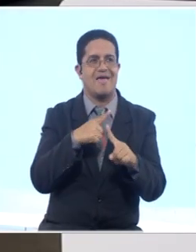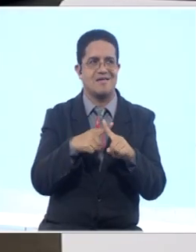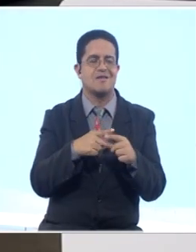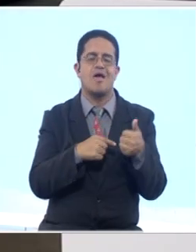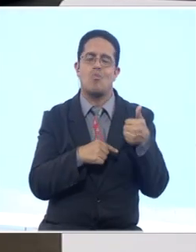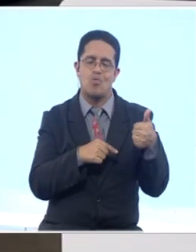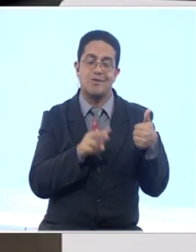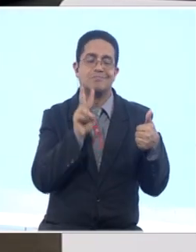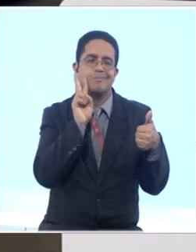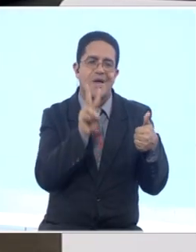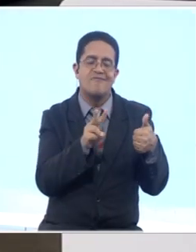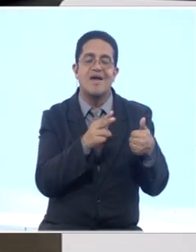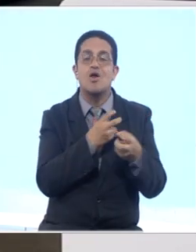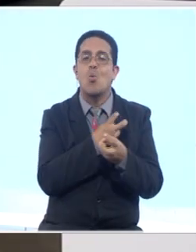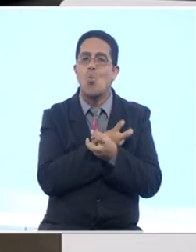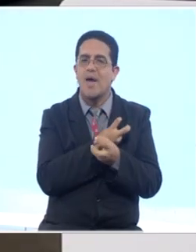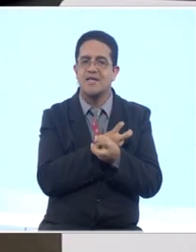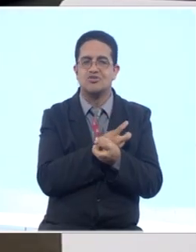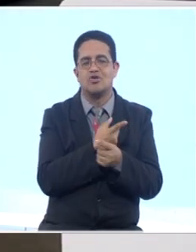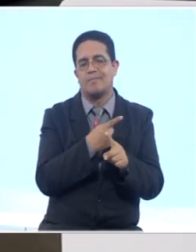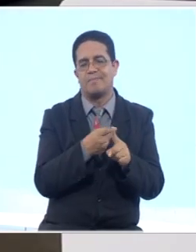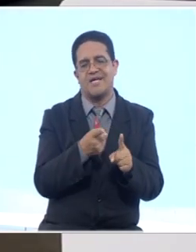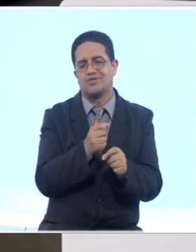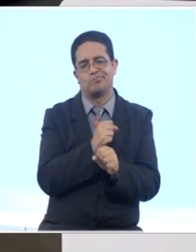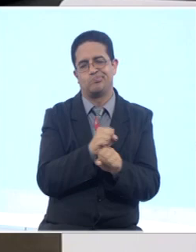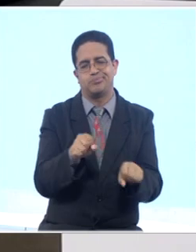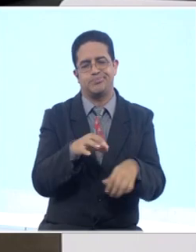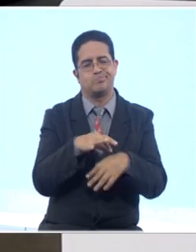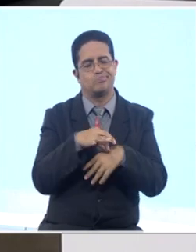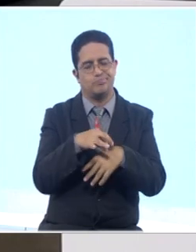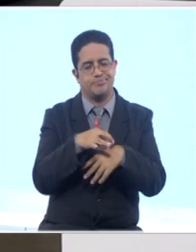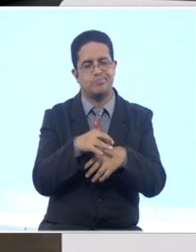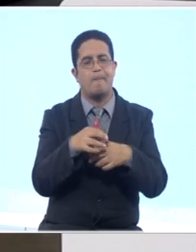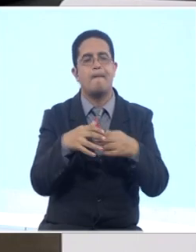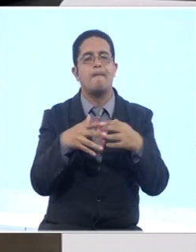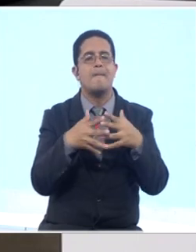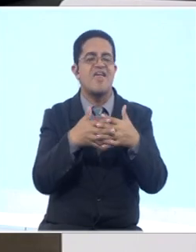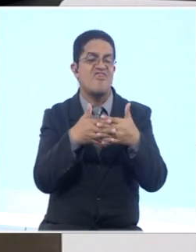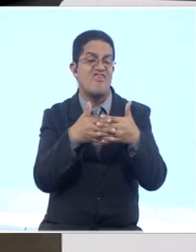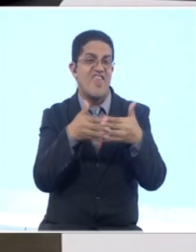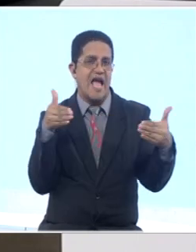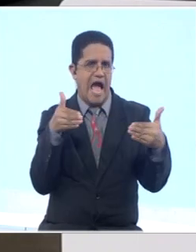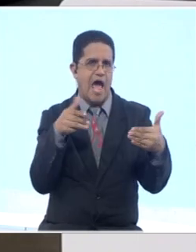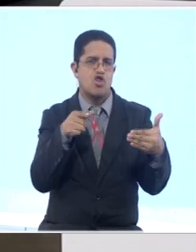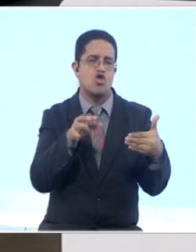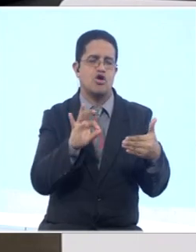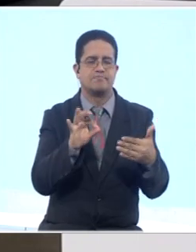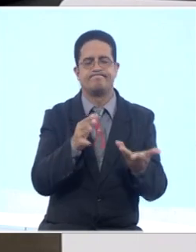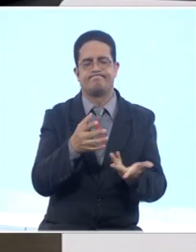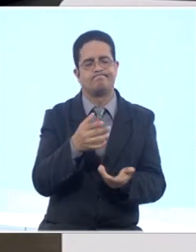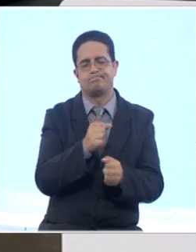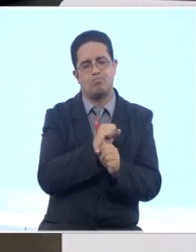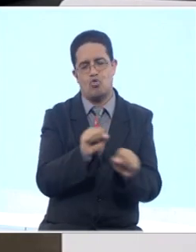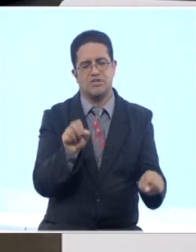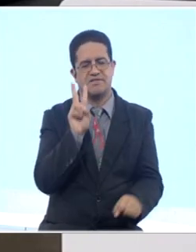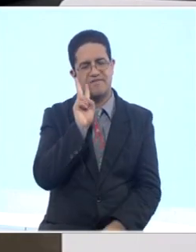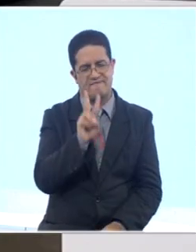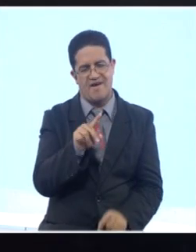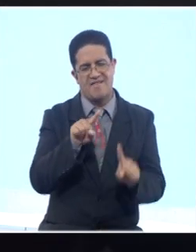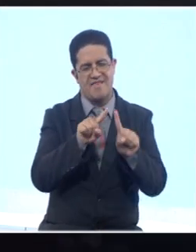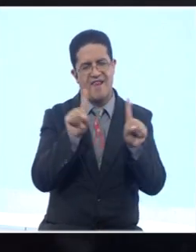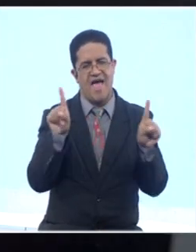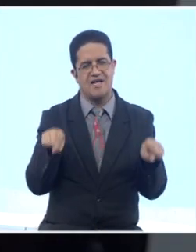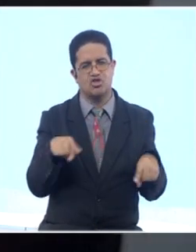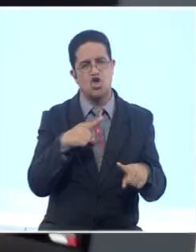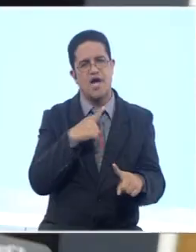huesos, pero no ve tejidos blandos. Si tenemos una lesión muscular, un desgarro, un esguince, no lo vamos a ver por rayos X. A veces